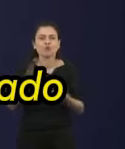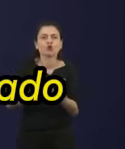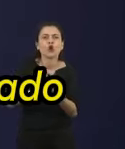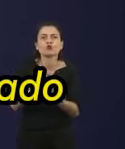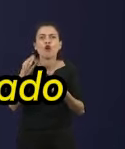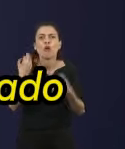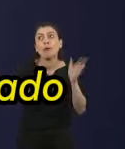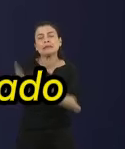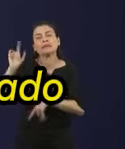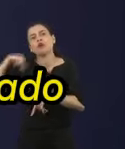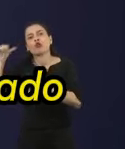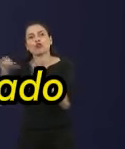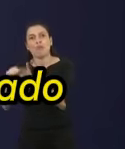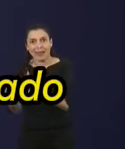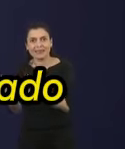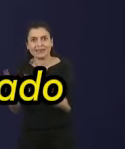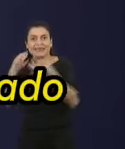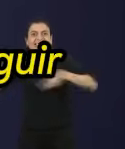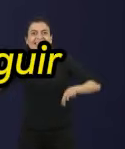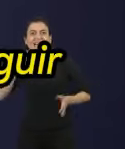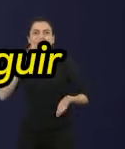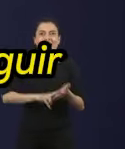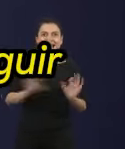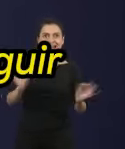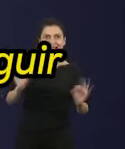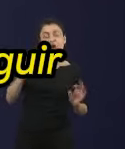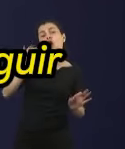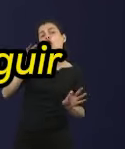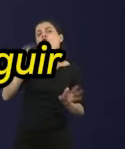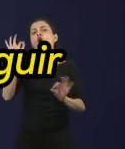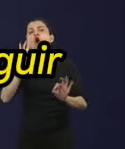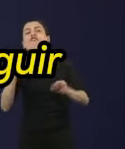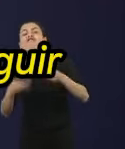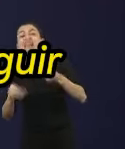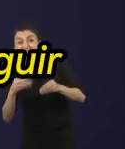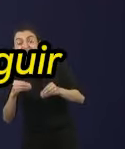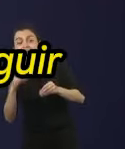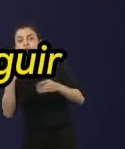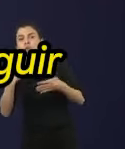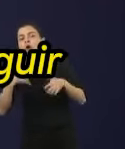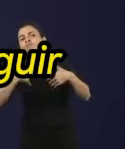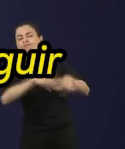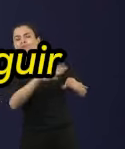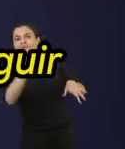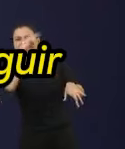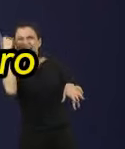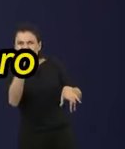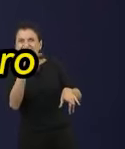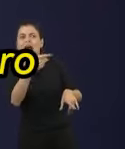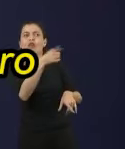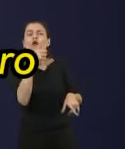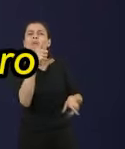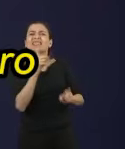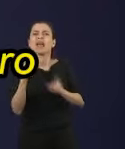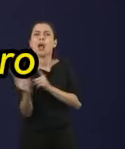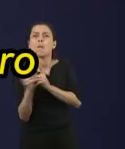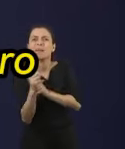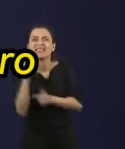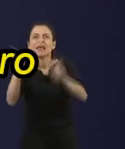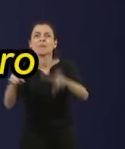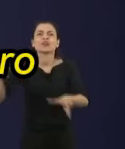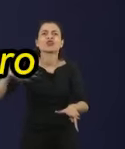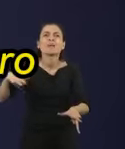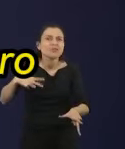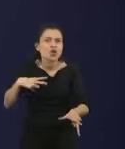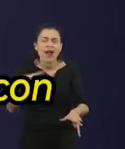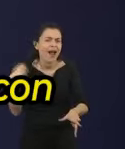ese de ese pulpo que es el el estado y que lo único que hacía era perseguir eh fortunas o perseguir patrimonios por